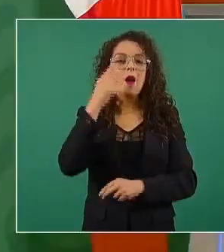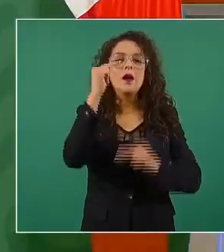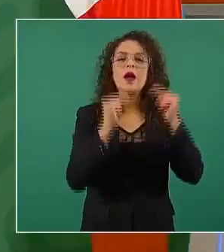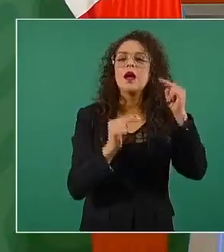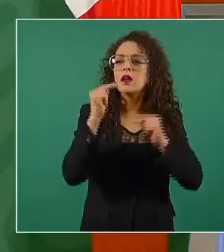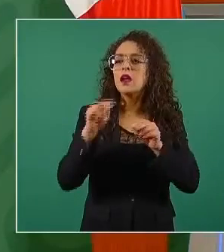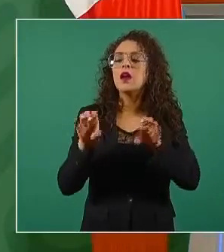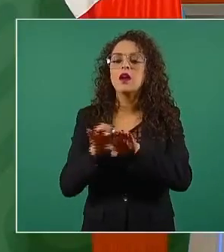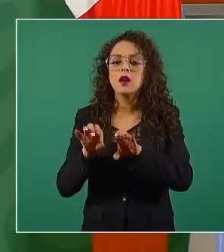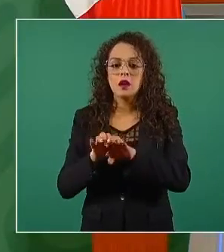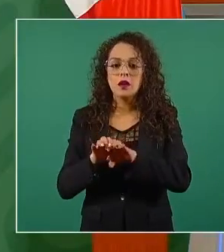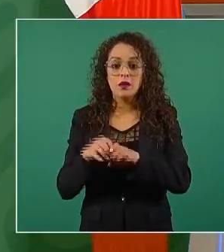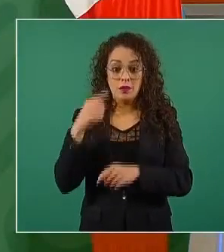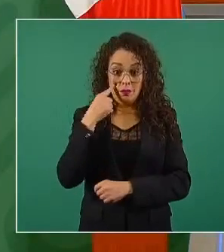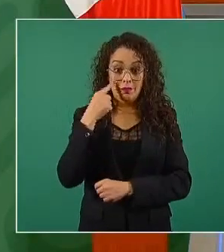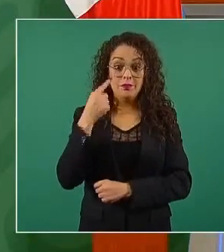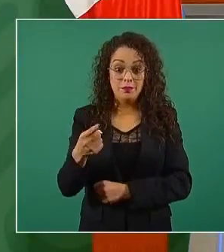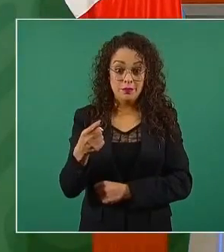ya volvió